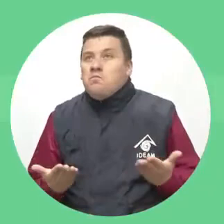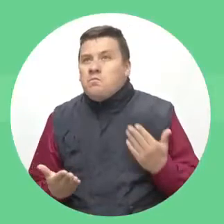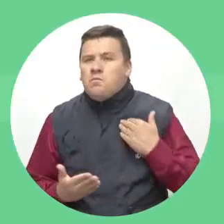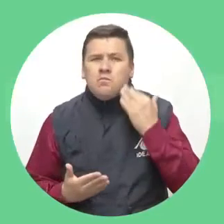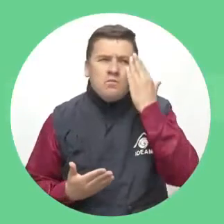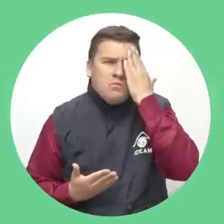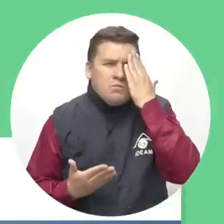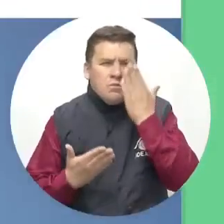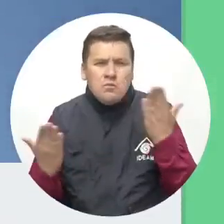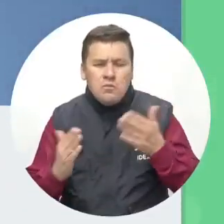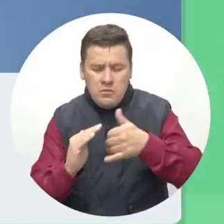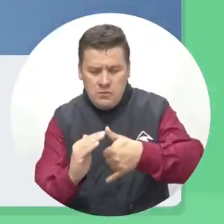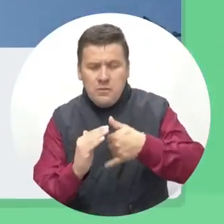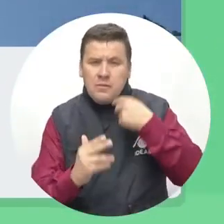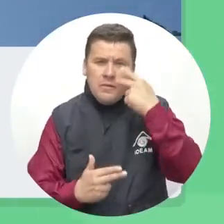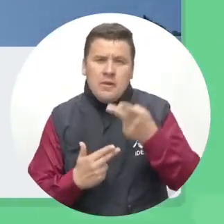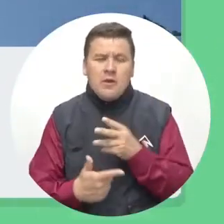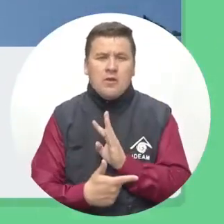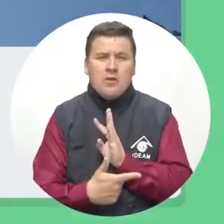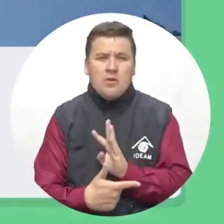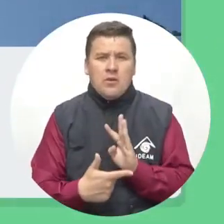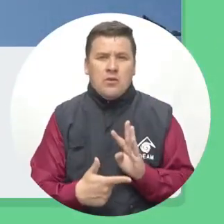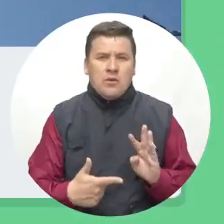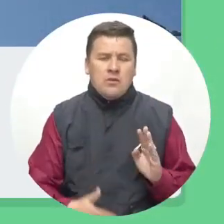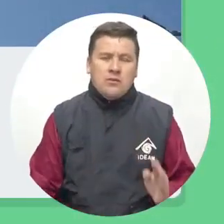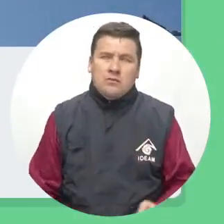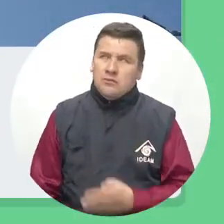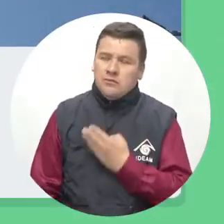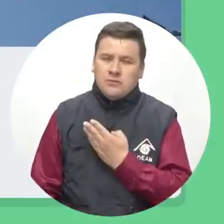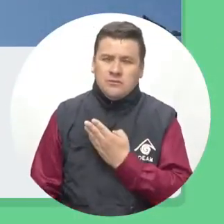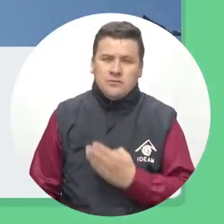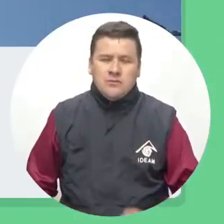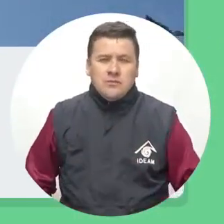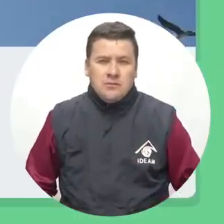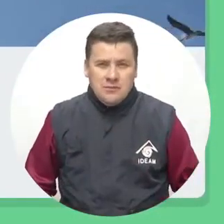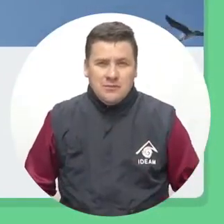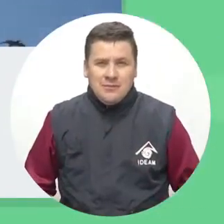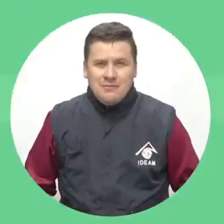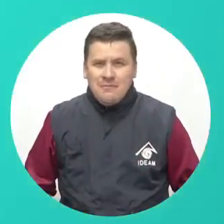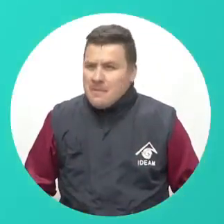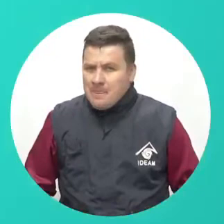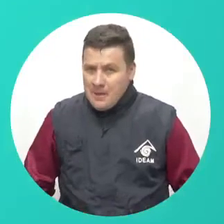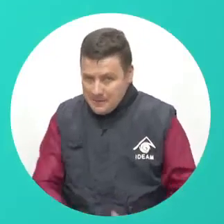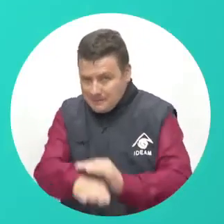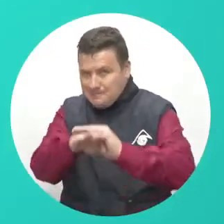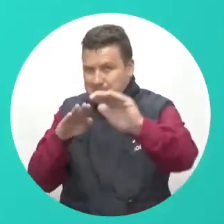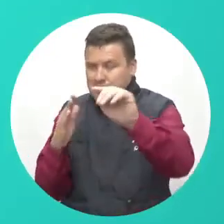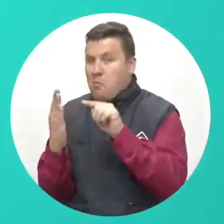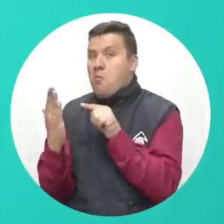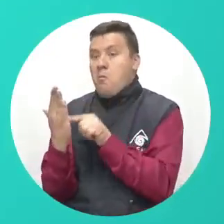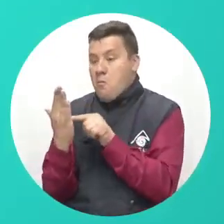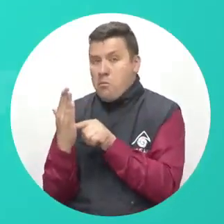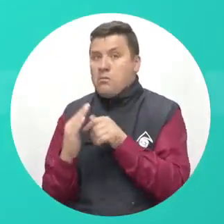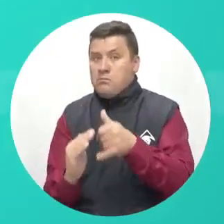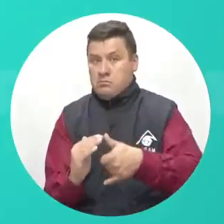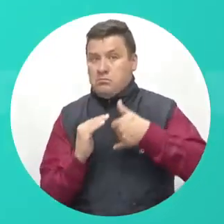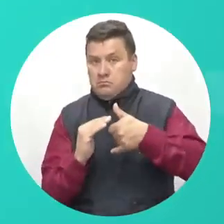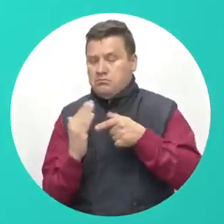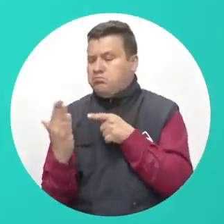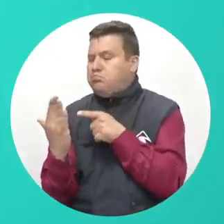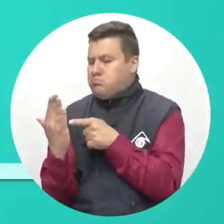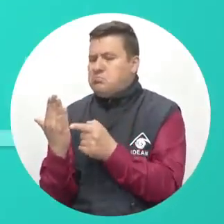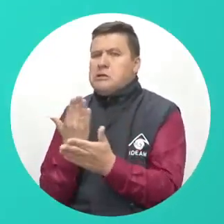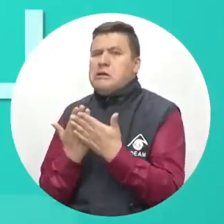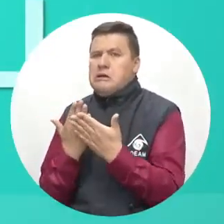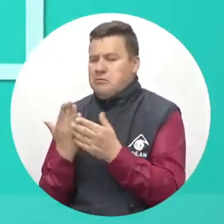información sobre el pronóstico del tiempo, visítenos en www.ideam.gov.co. Te invitamos a consultar la aplicación Mi